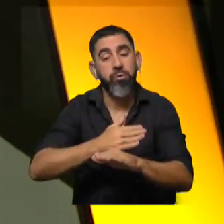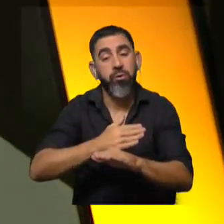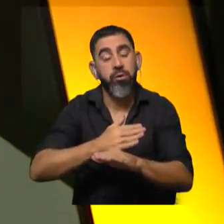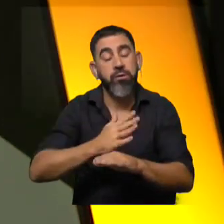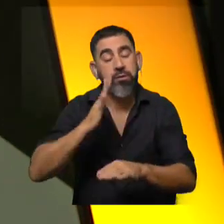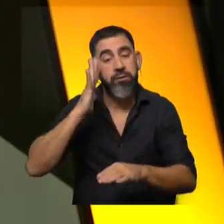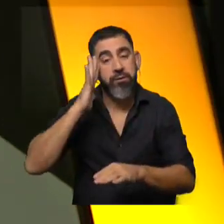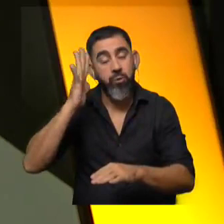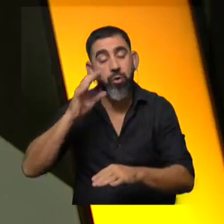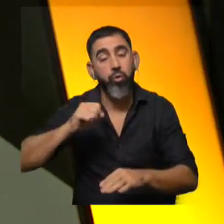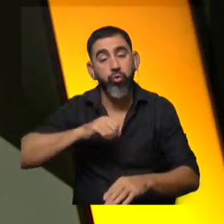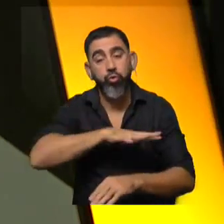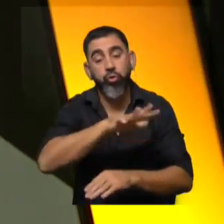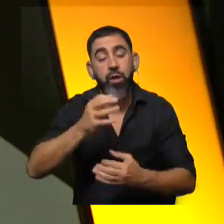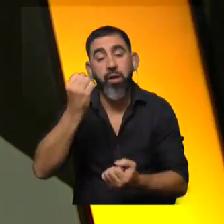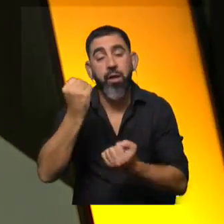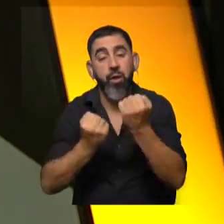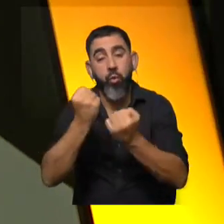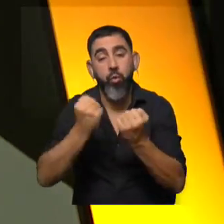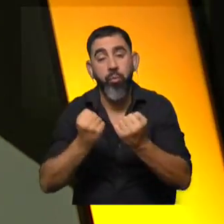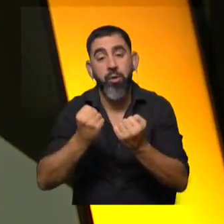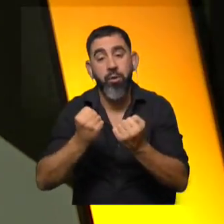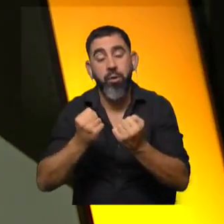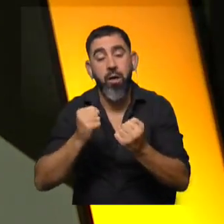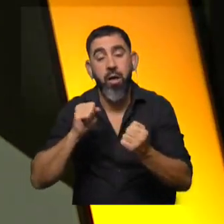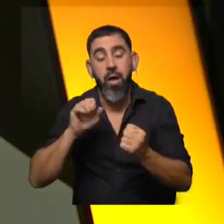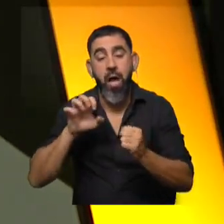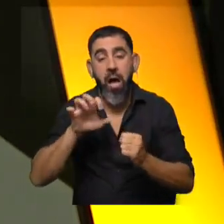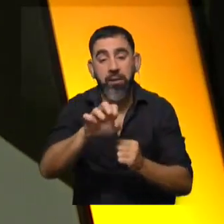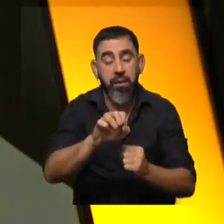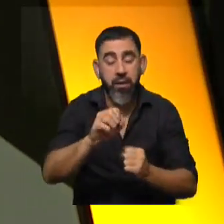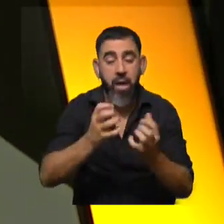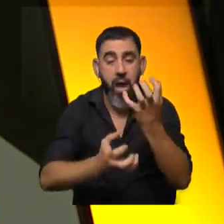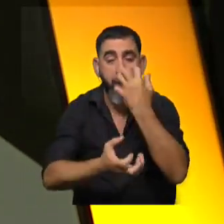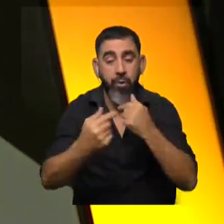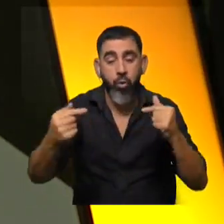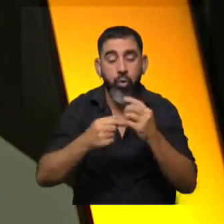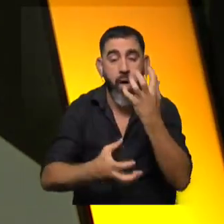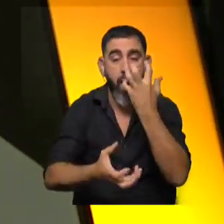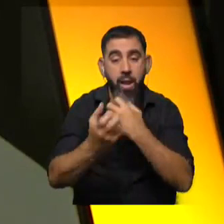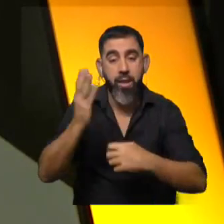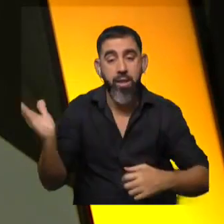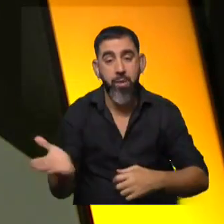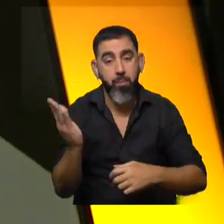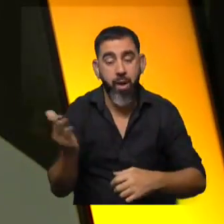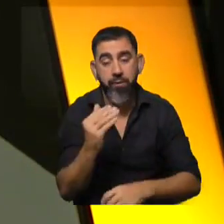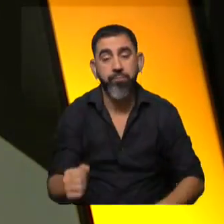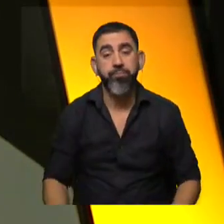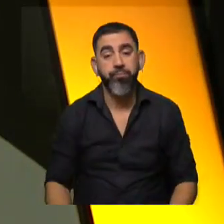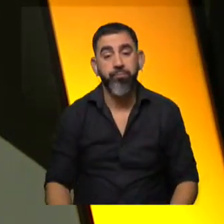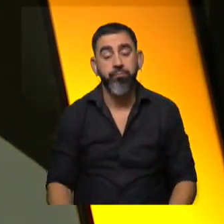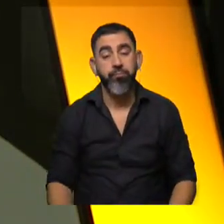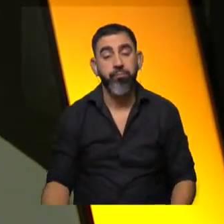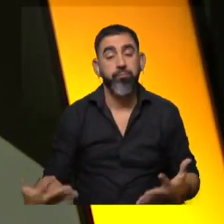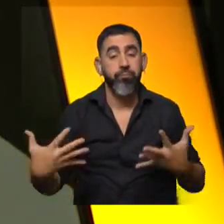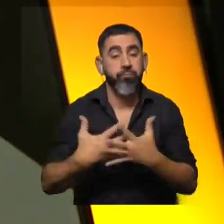y el impacto social y económico que tienen los ataques de diferentes predadores a los animales de producción, que como tú decías afecta